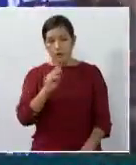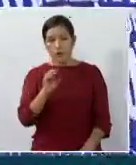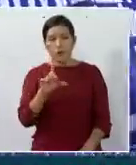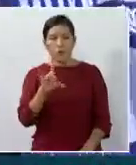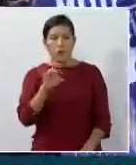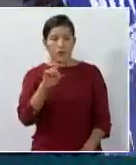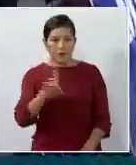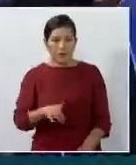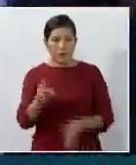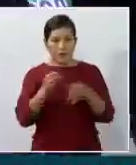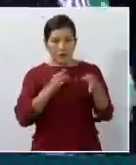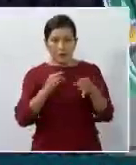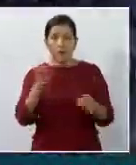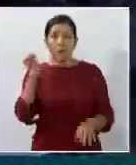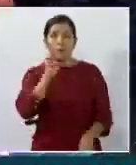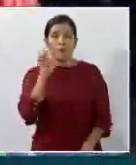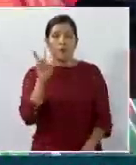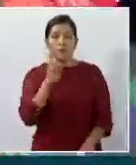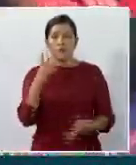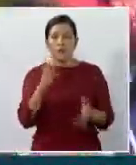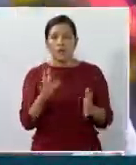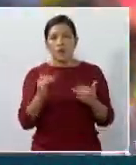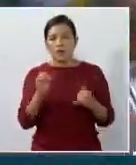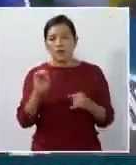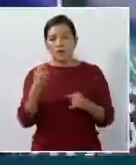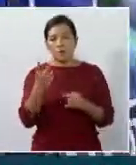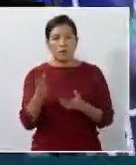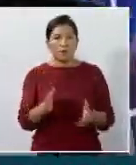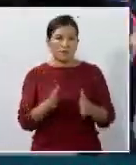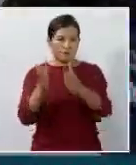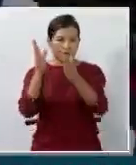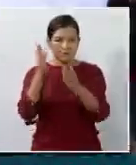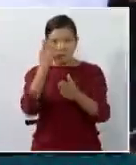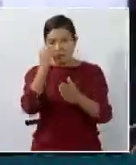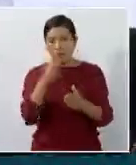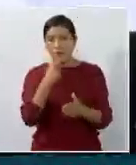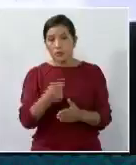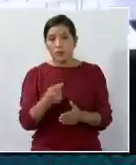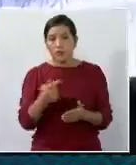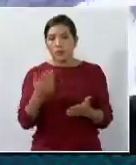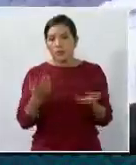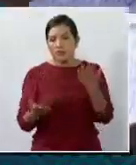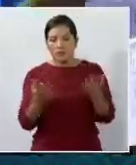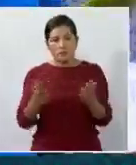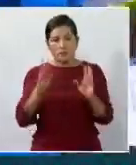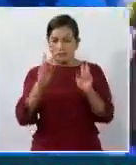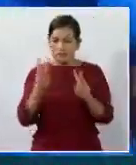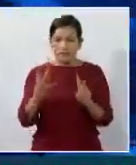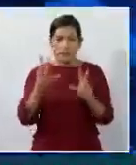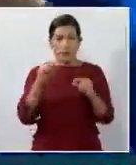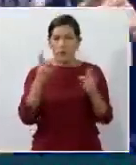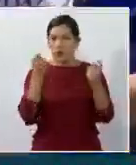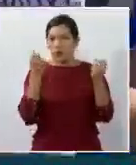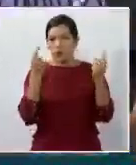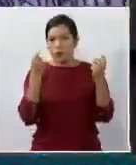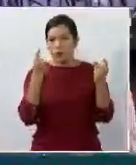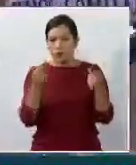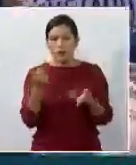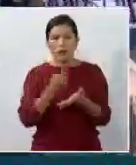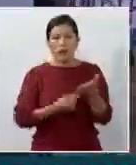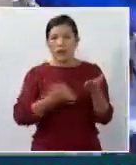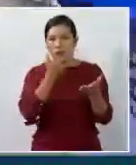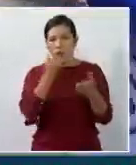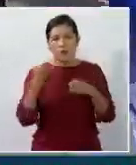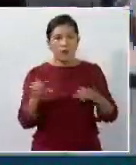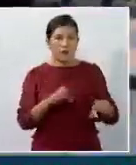Evo Morales está en este segundo camino donde dijo que quizás no se da cuenta de lo que está haciendo lo cual Sería mucho